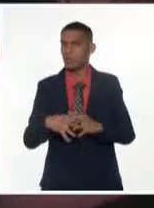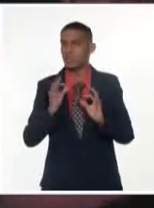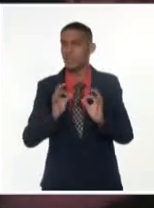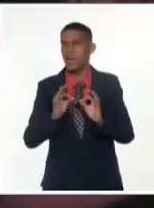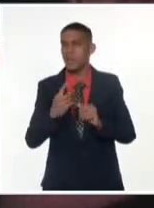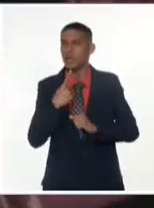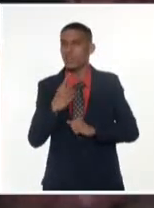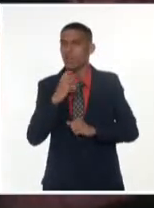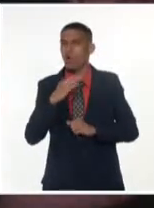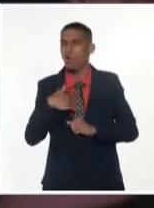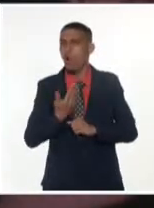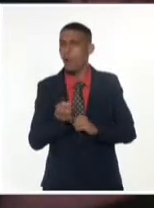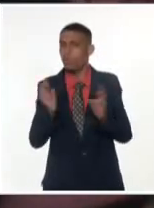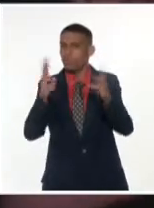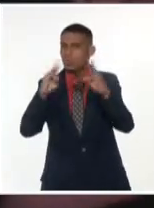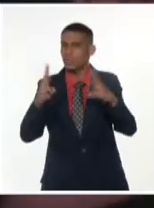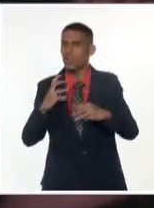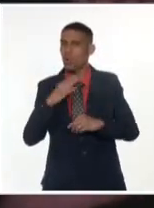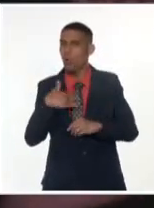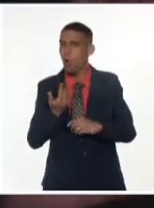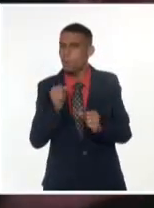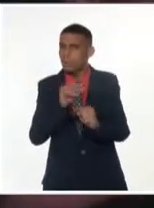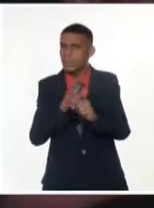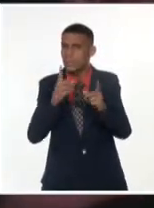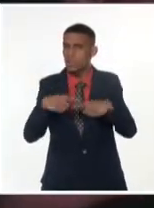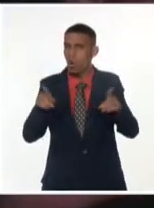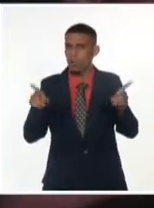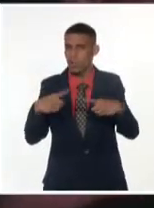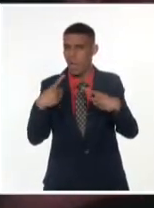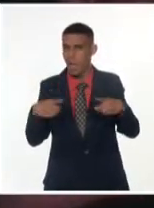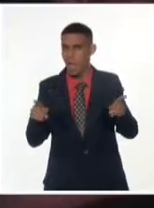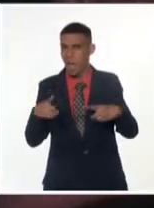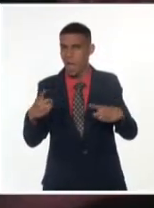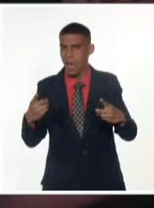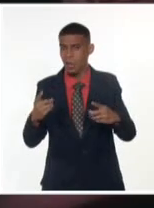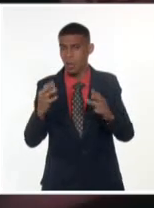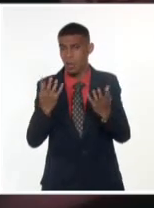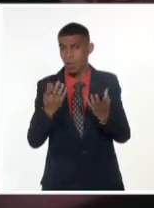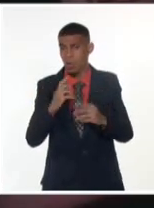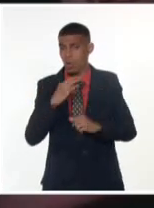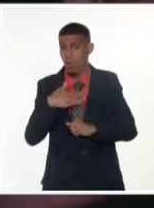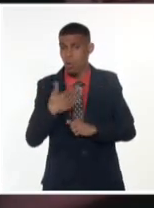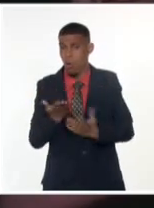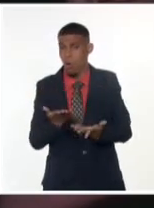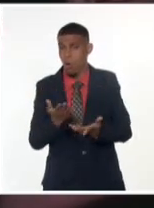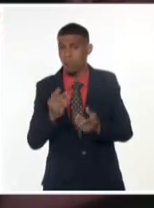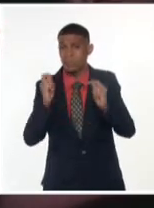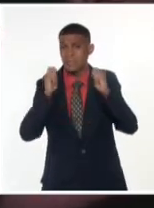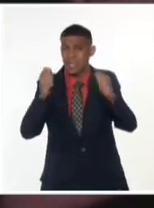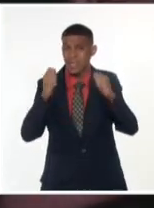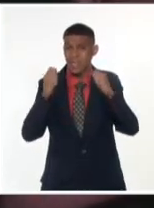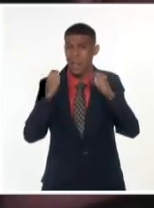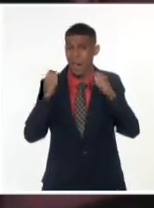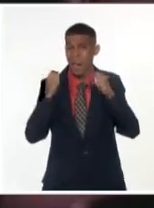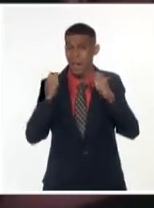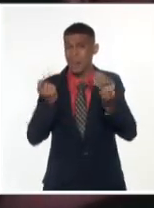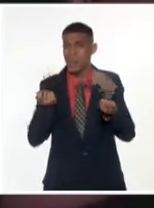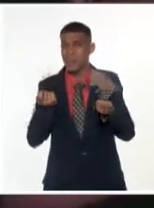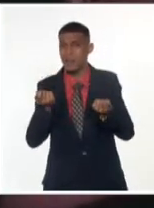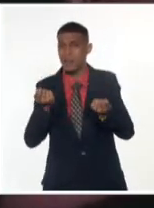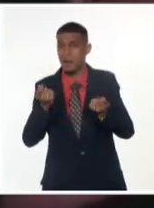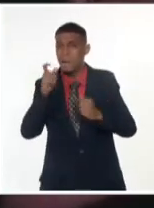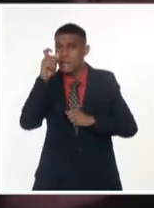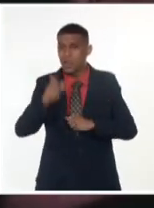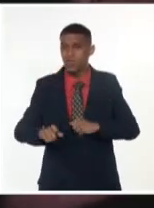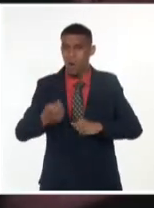las redes sociales, cómo iba a boicotear el concierto, que iban a llevar cosas para tirar y que iban a gritar y que iban a hacer todo un